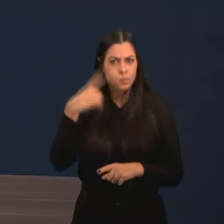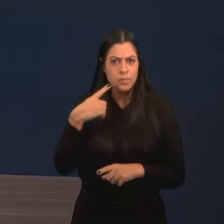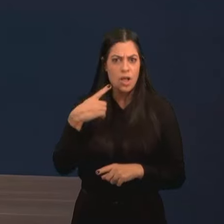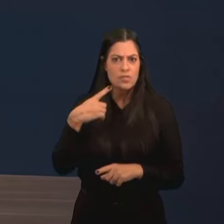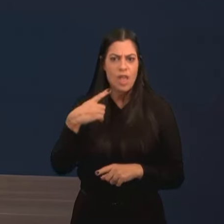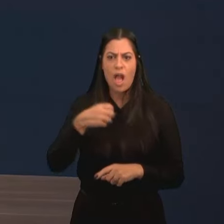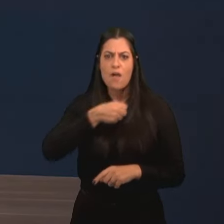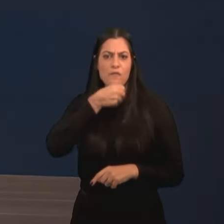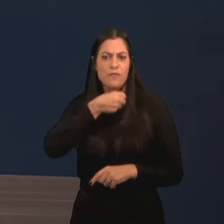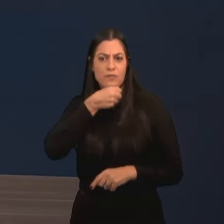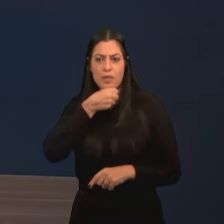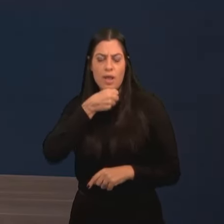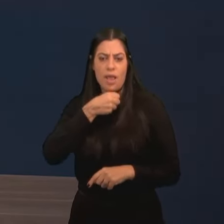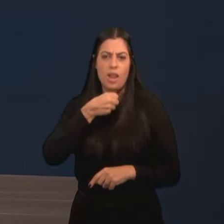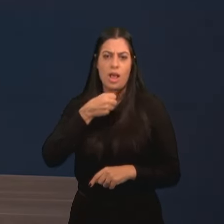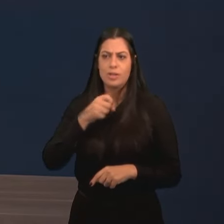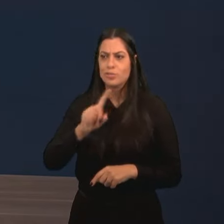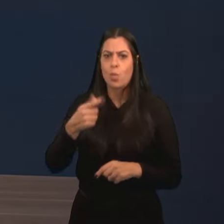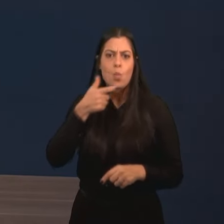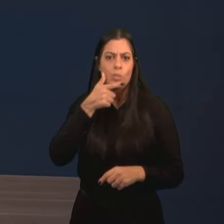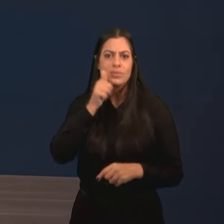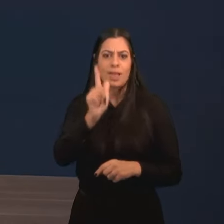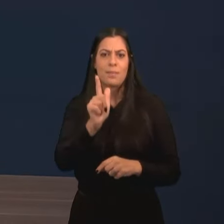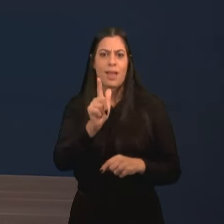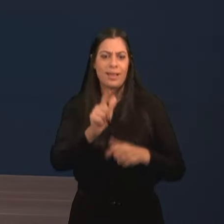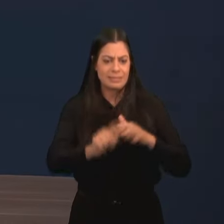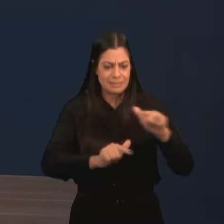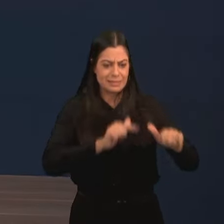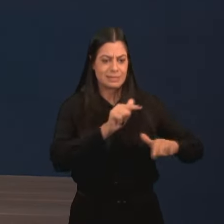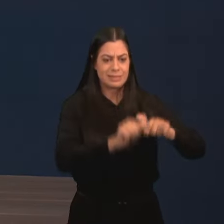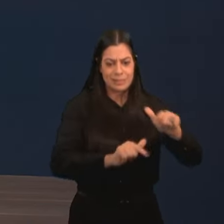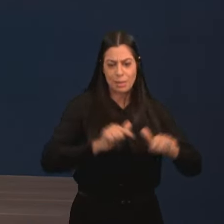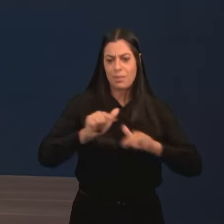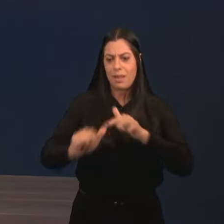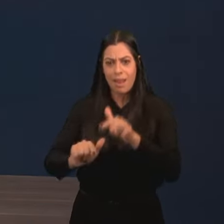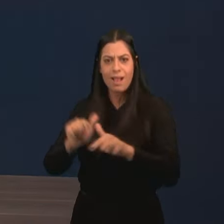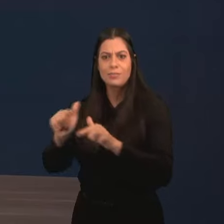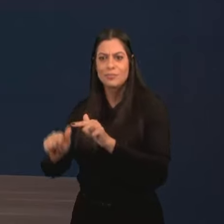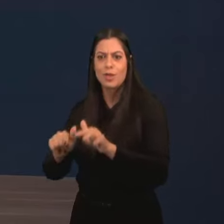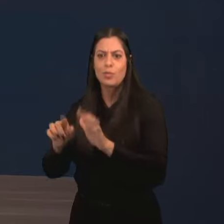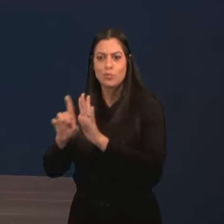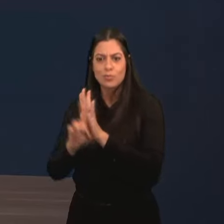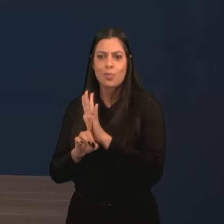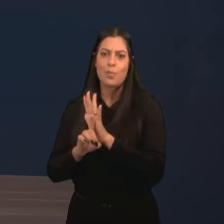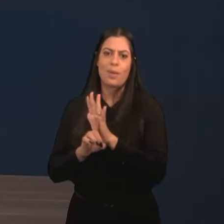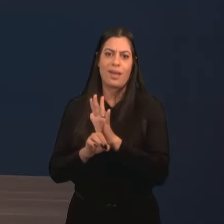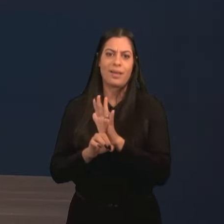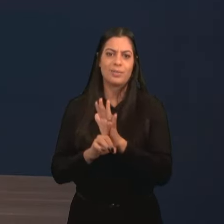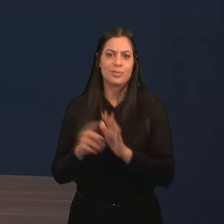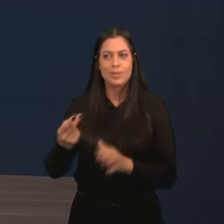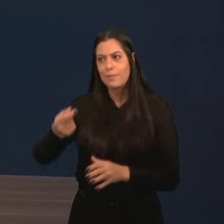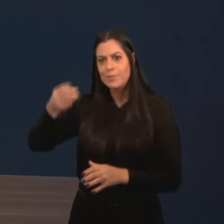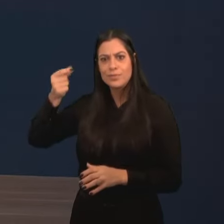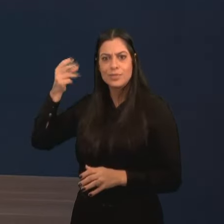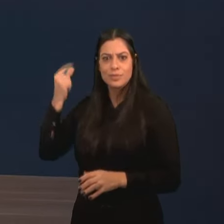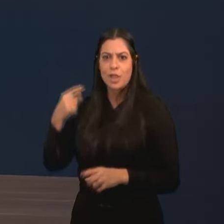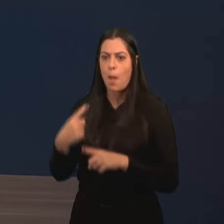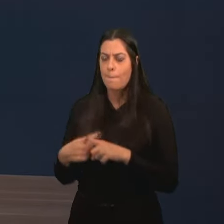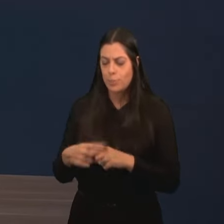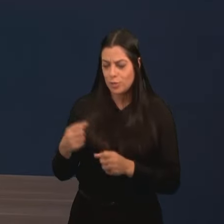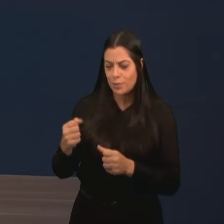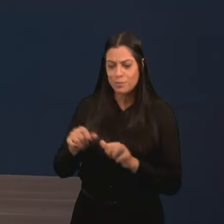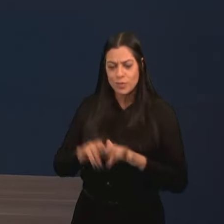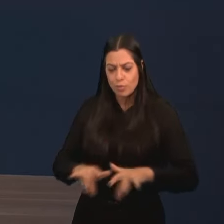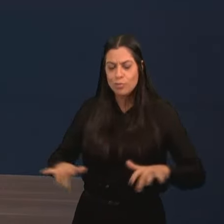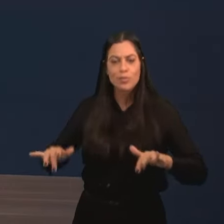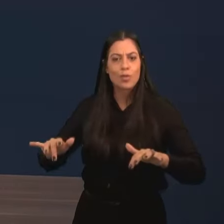que está envejecida, que no consigue más producir para más allá de aquellos documentos tradicionales con alguna